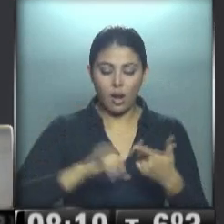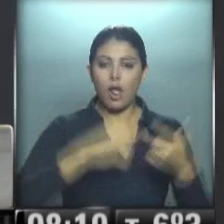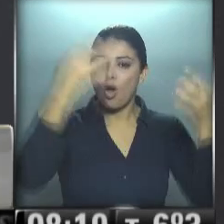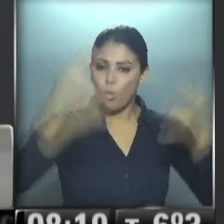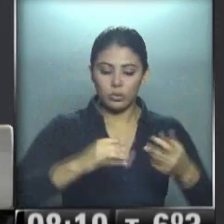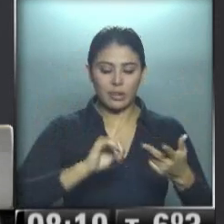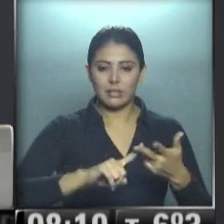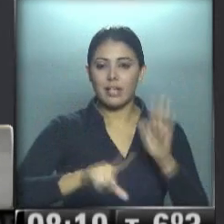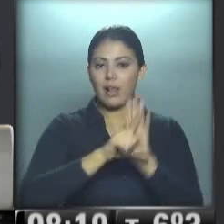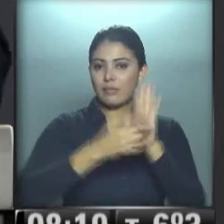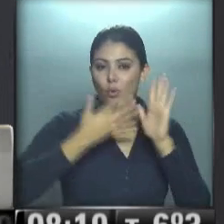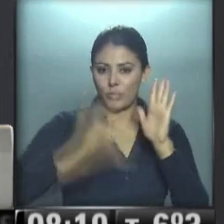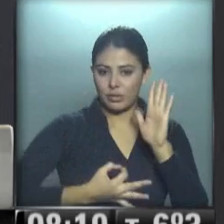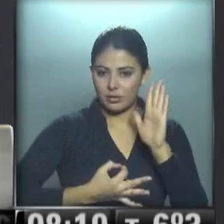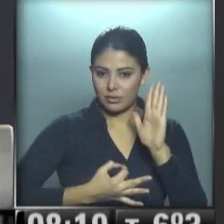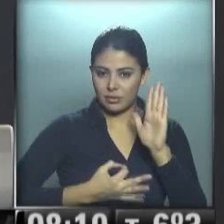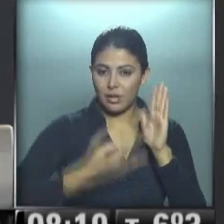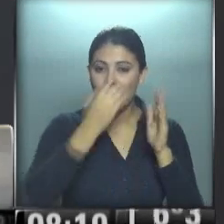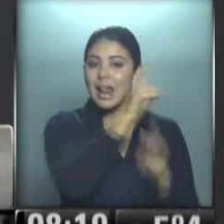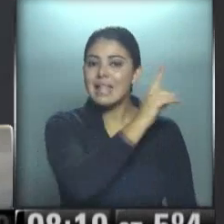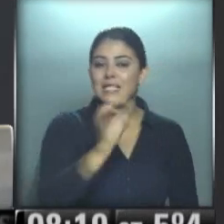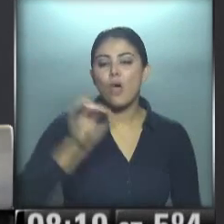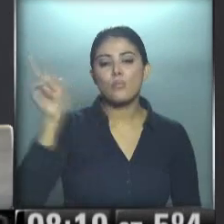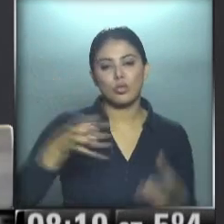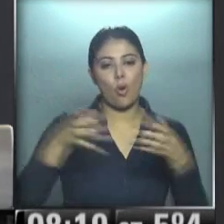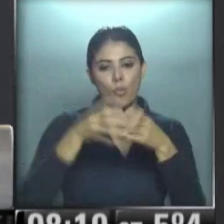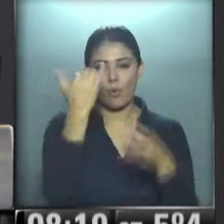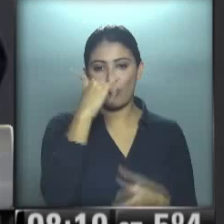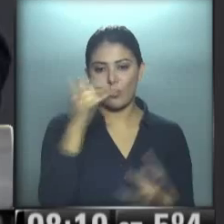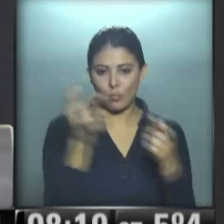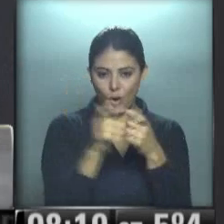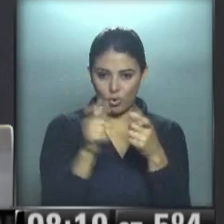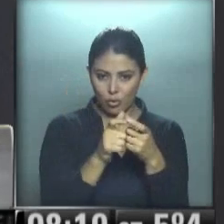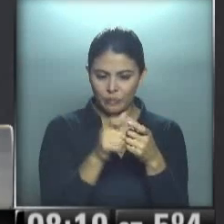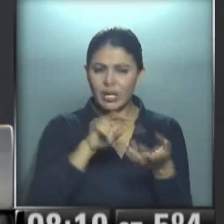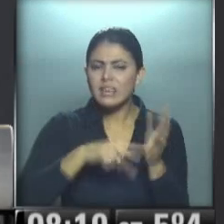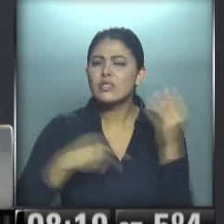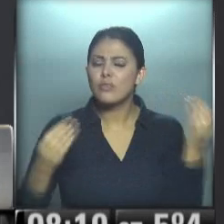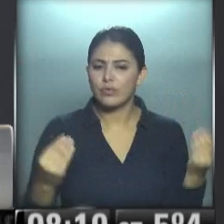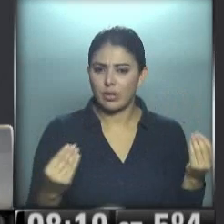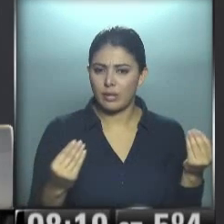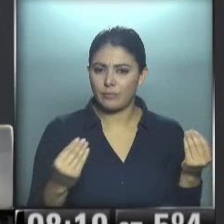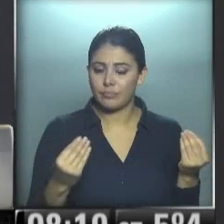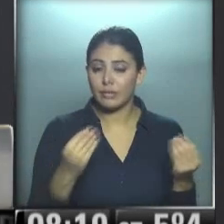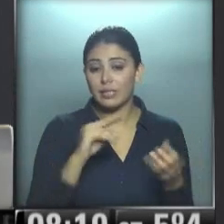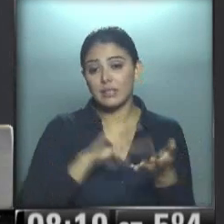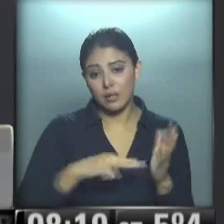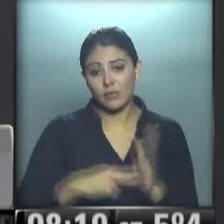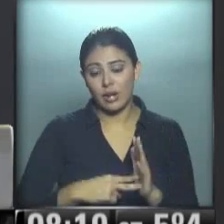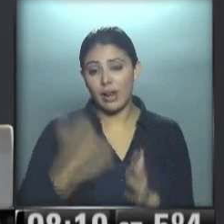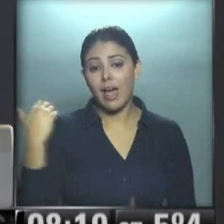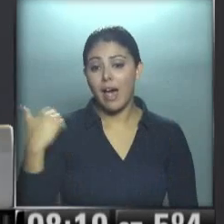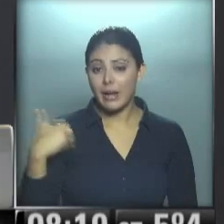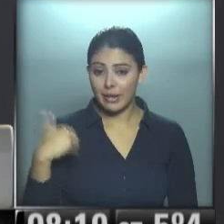justas y que sean legales para el 100% de los bonistas esto qué significa significa que la